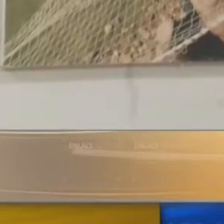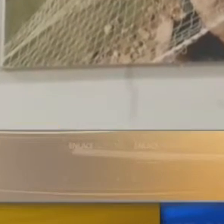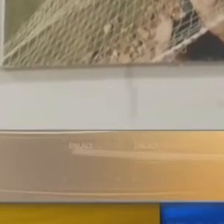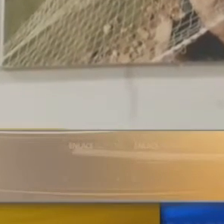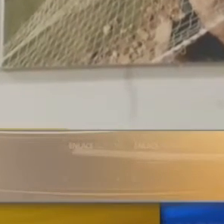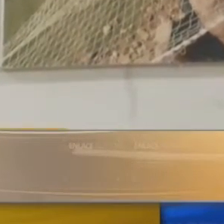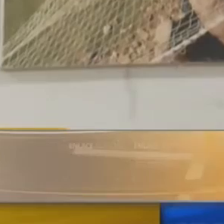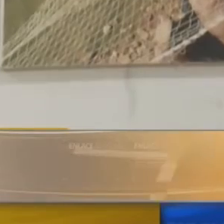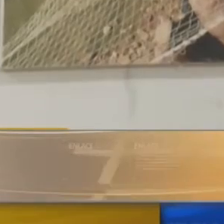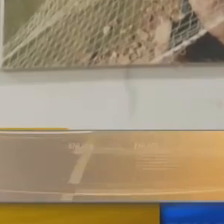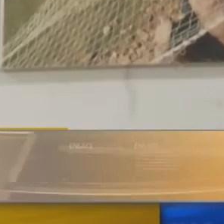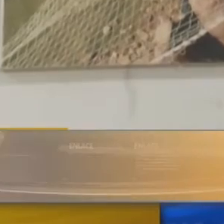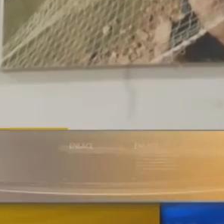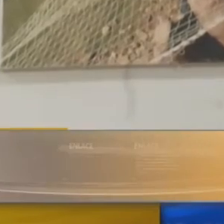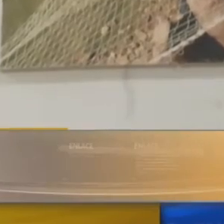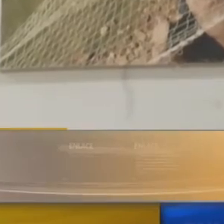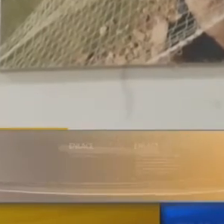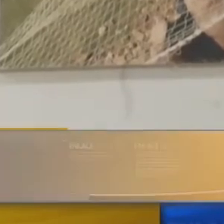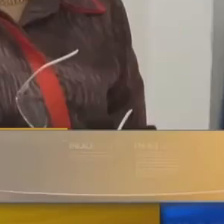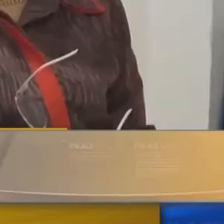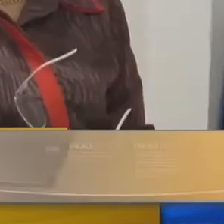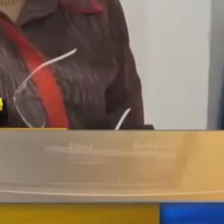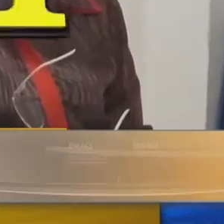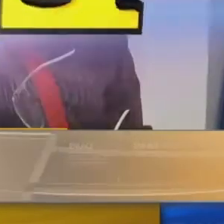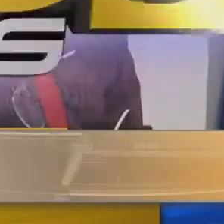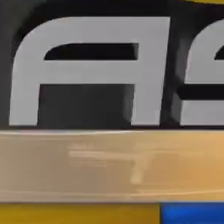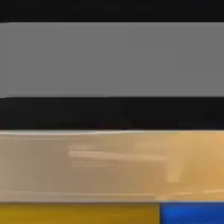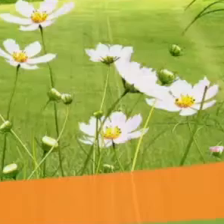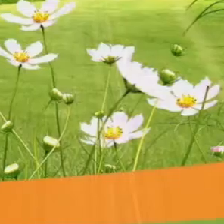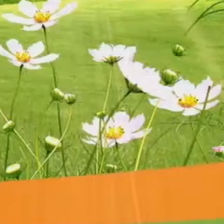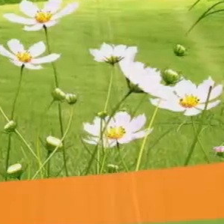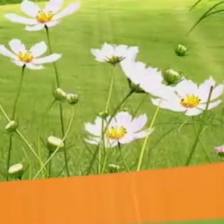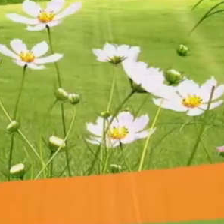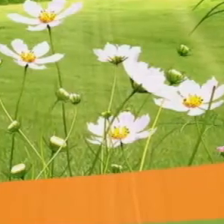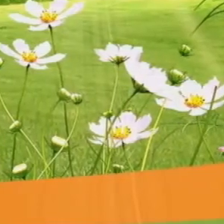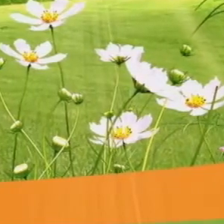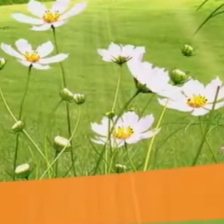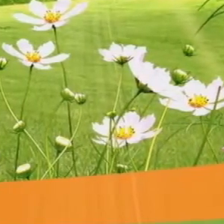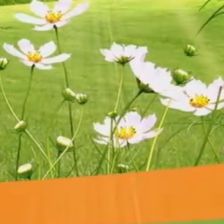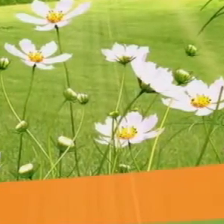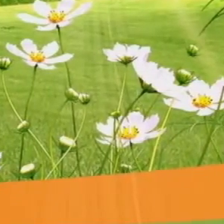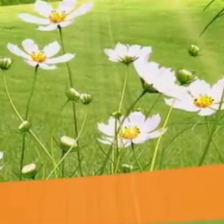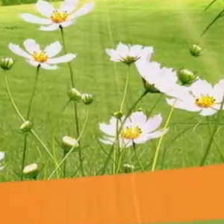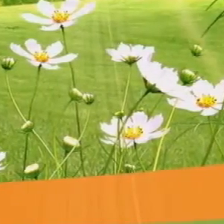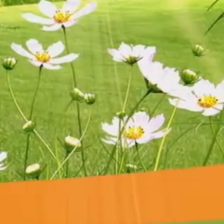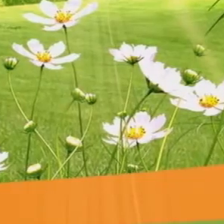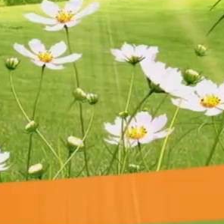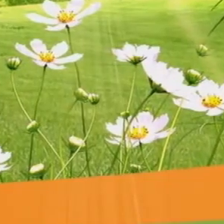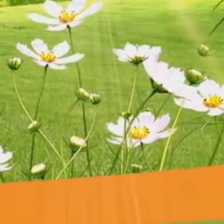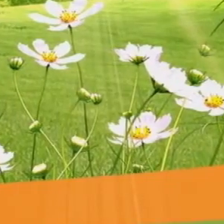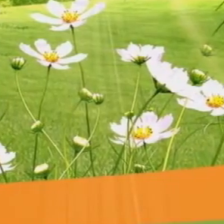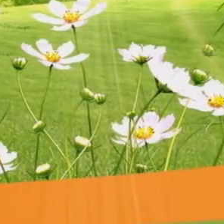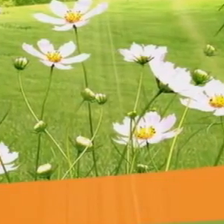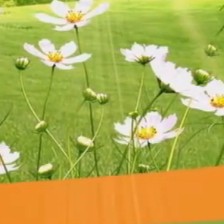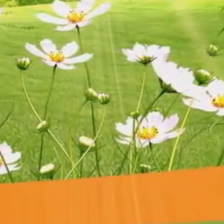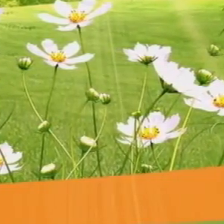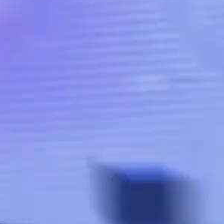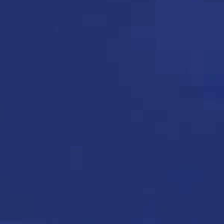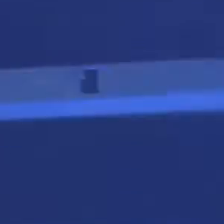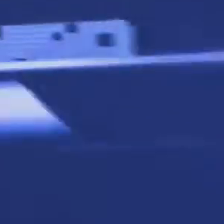Mujeres. La jornada se desarrollará en la Oficina Asesora de Paz y Convivencia. Con el patrocinio de Barsol Ecológico, Barsol Aroma,